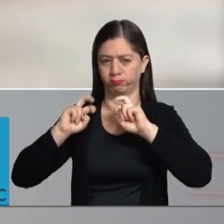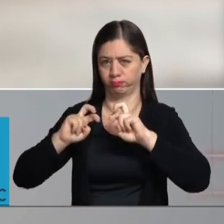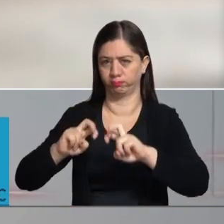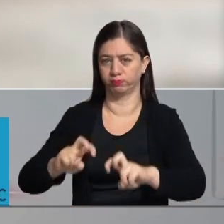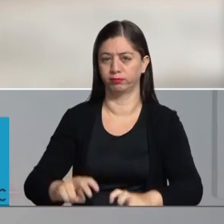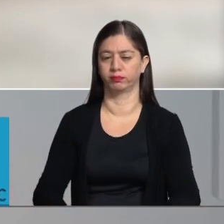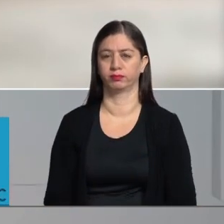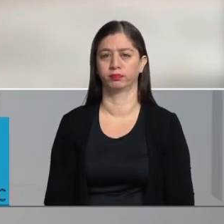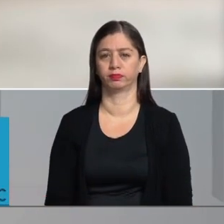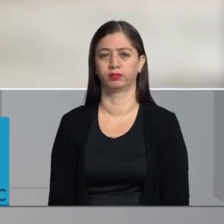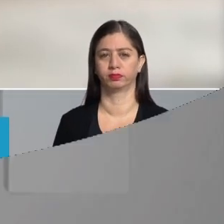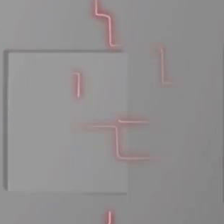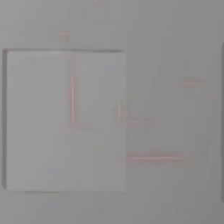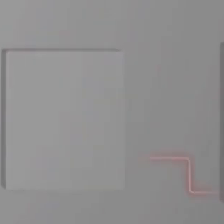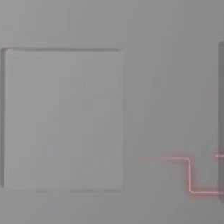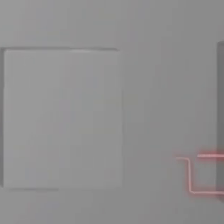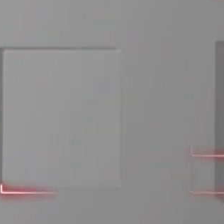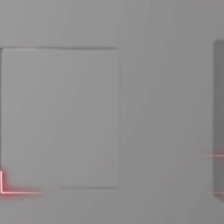investigaciones